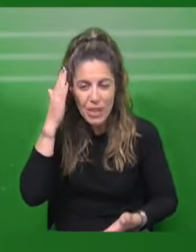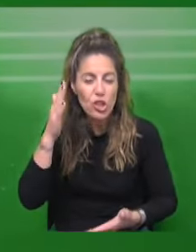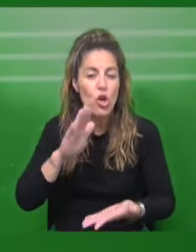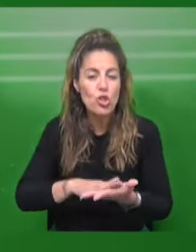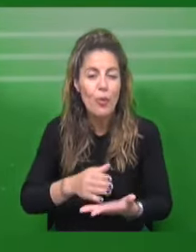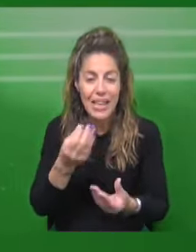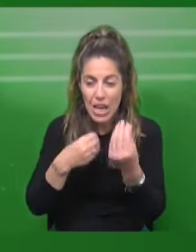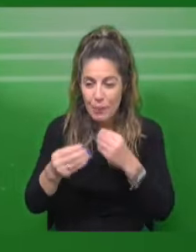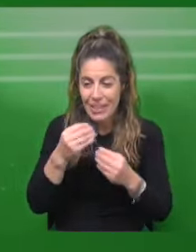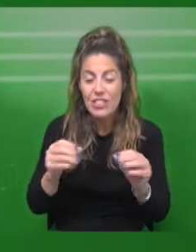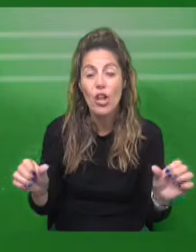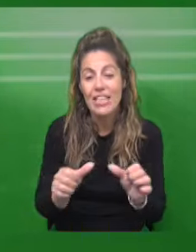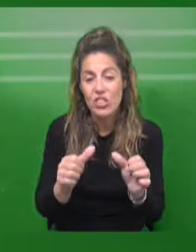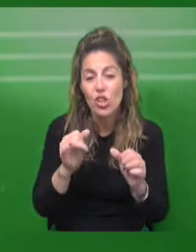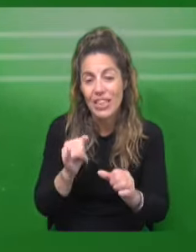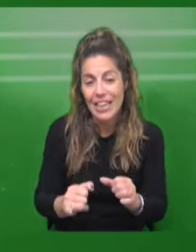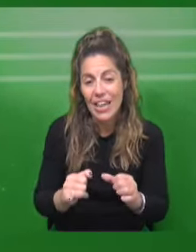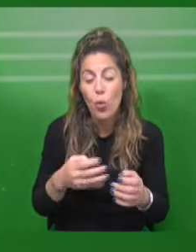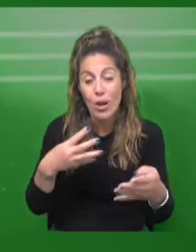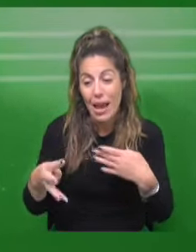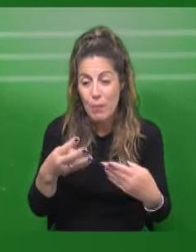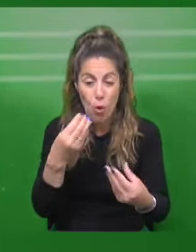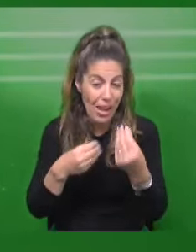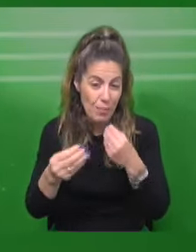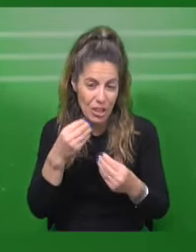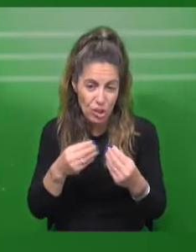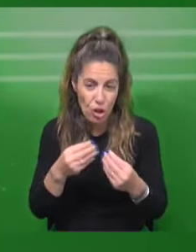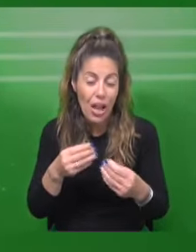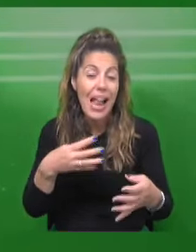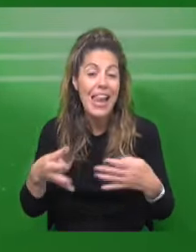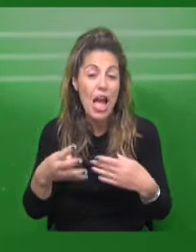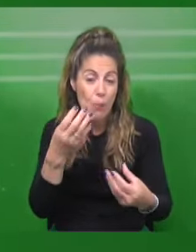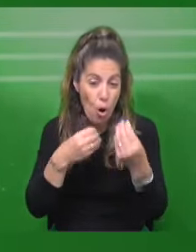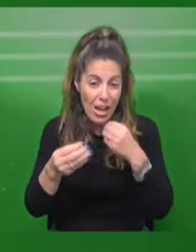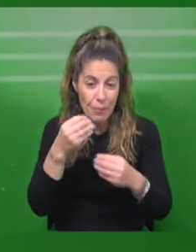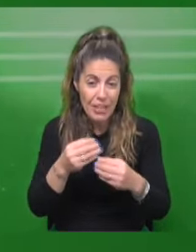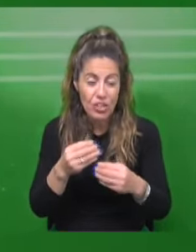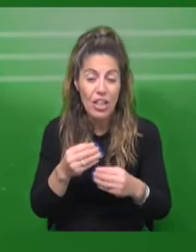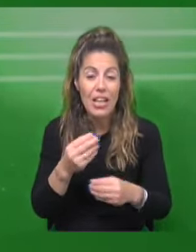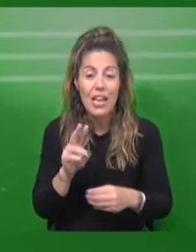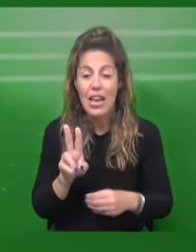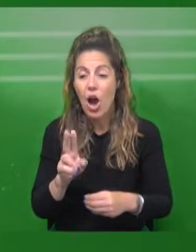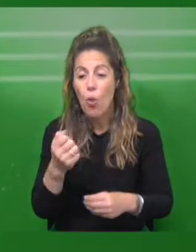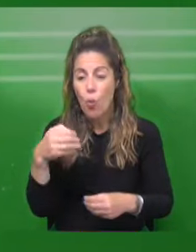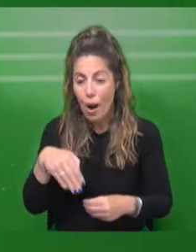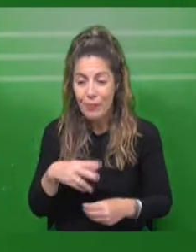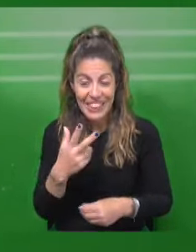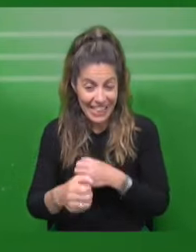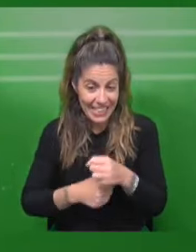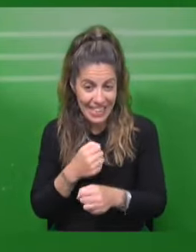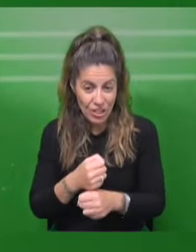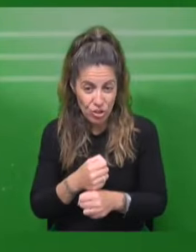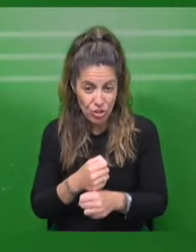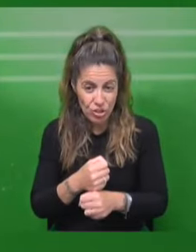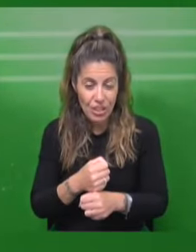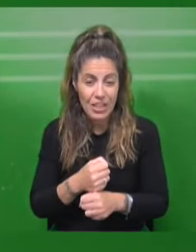alimentación nos llevó a tener una espo alimento la espo alimento laan tiene 3 años este acabamos de concretar